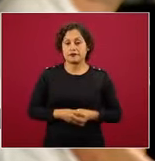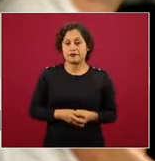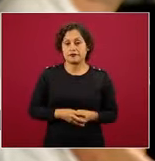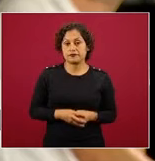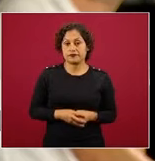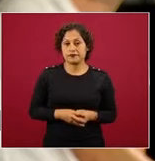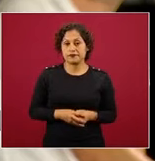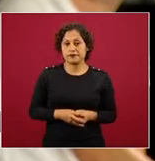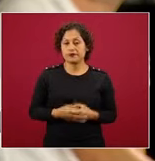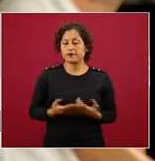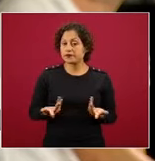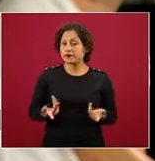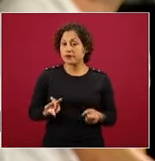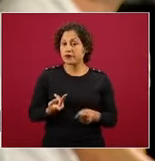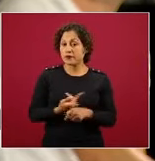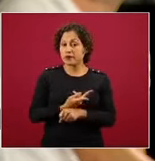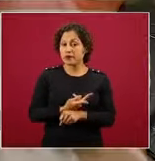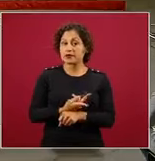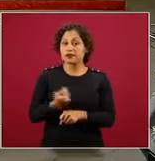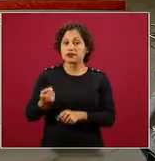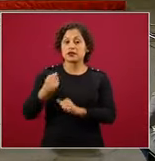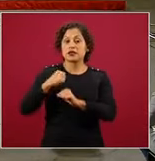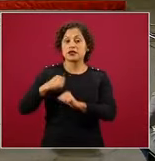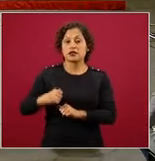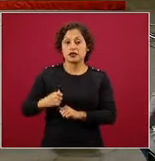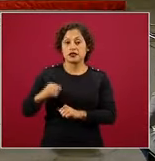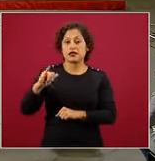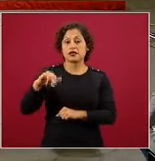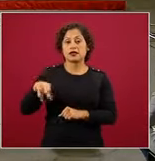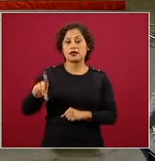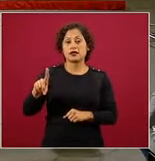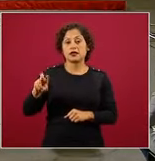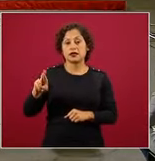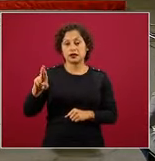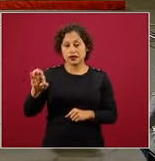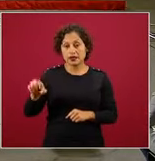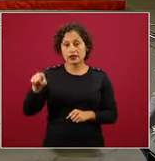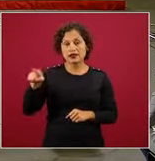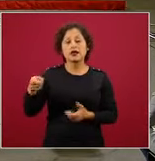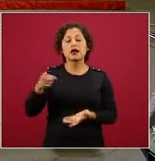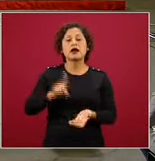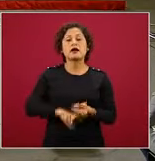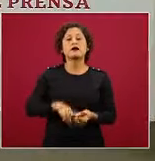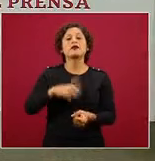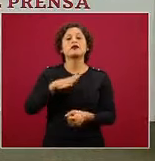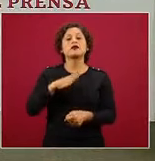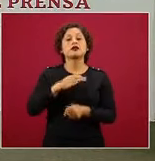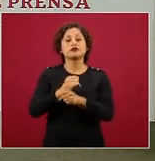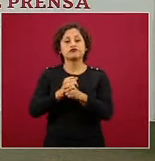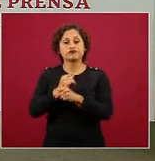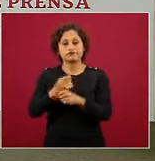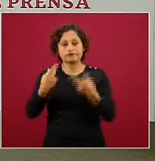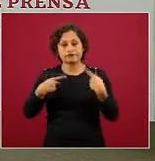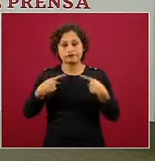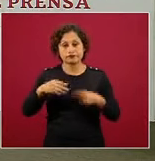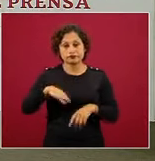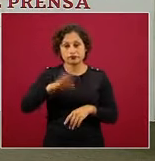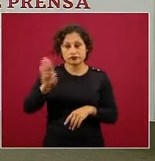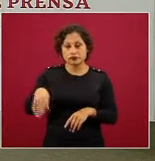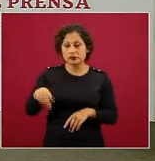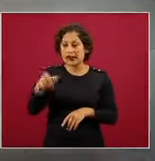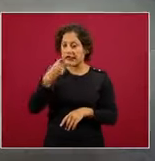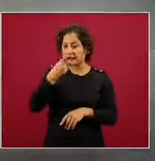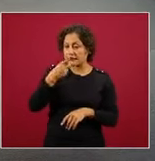manejo corresponde al sistema epidemiológico y estadístico de las defunciones. Si nos pudiera decir esa cifra, ¿qué tanto